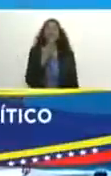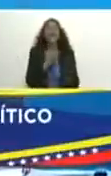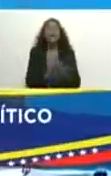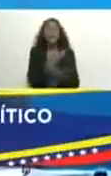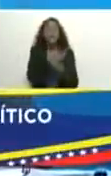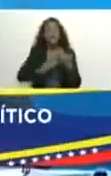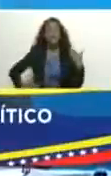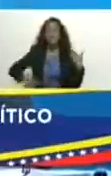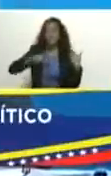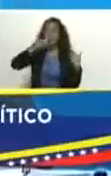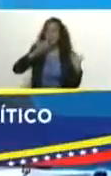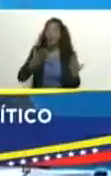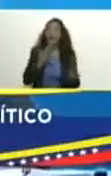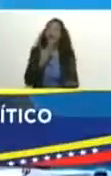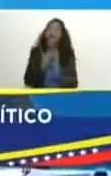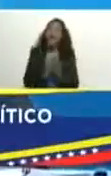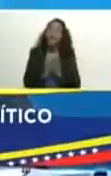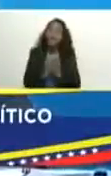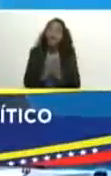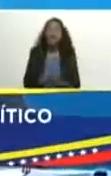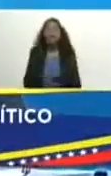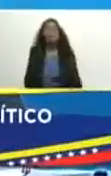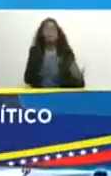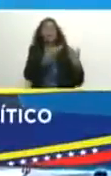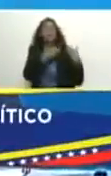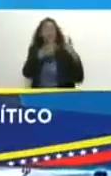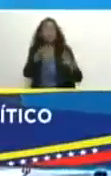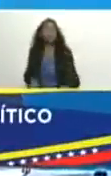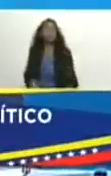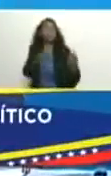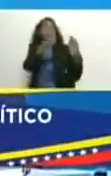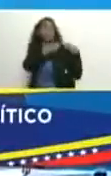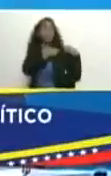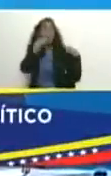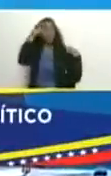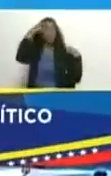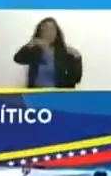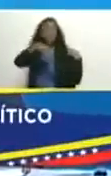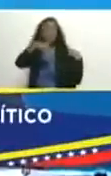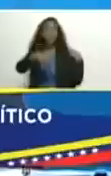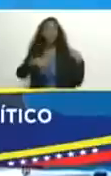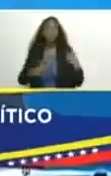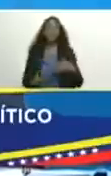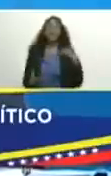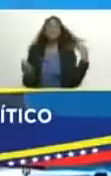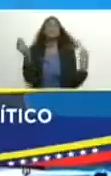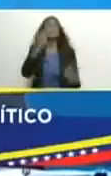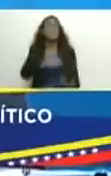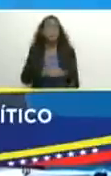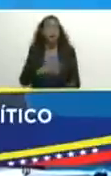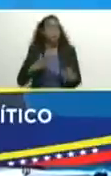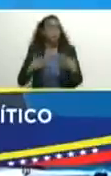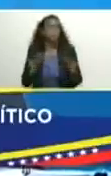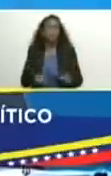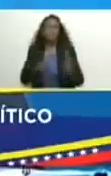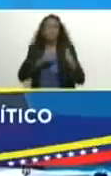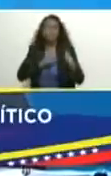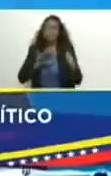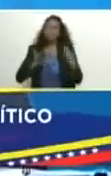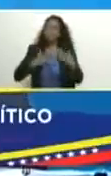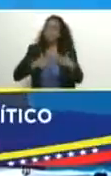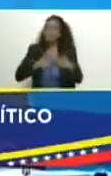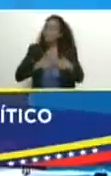Bueno, agradecer esta responsabilidad que nos da, pero que además la recibimos con